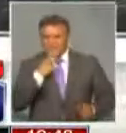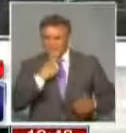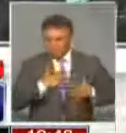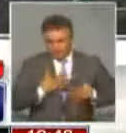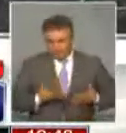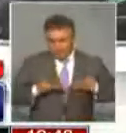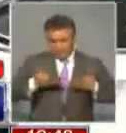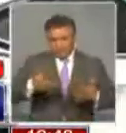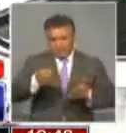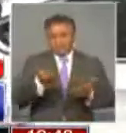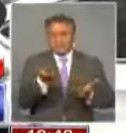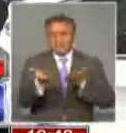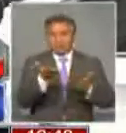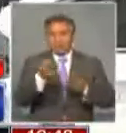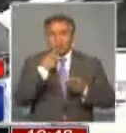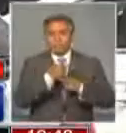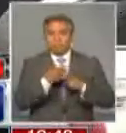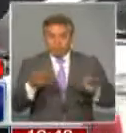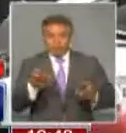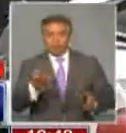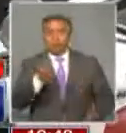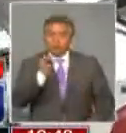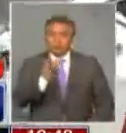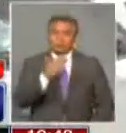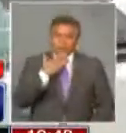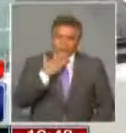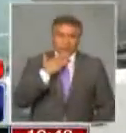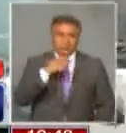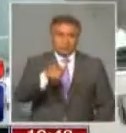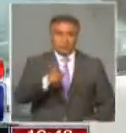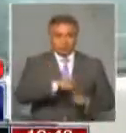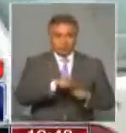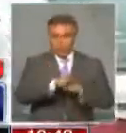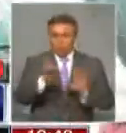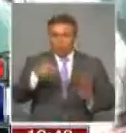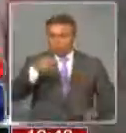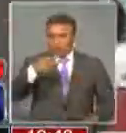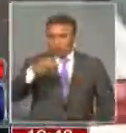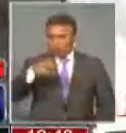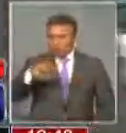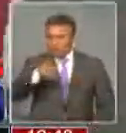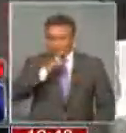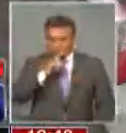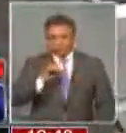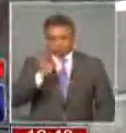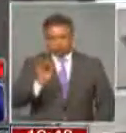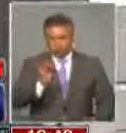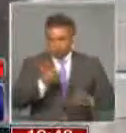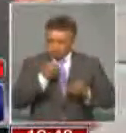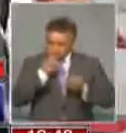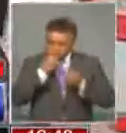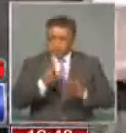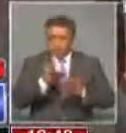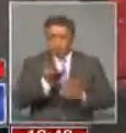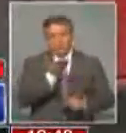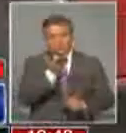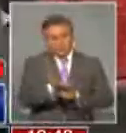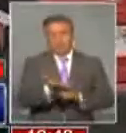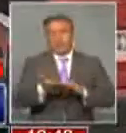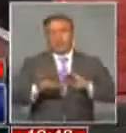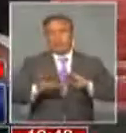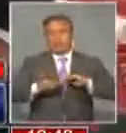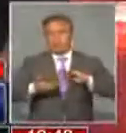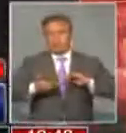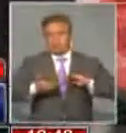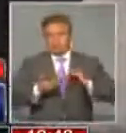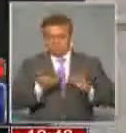servicio público, sino que él claramente su honestidad lo ha llevado en el fondo a pedir las disculpas del caso. Yo creo